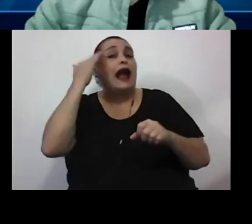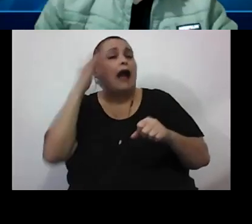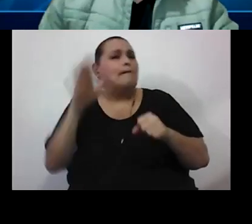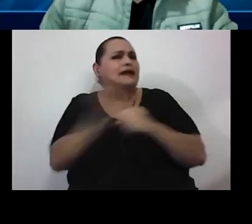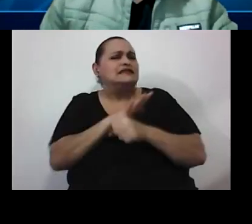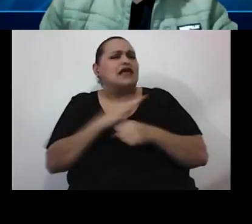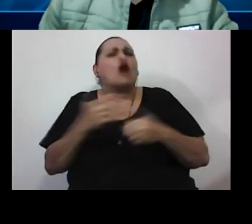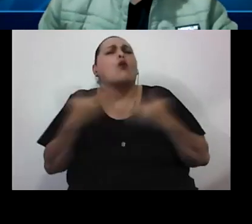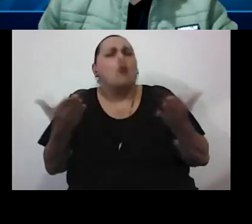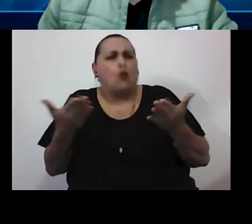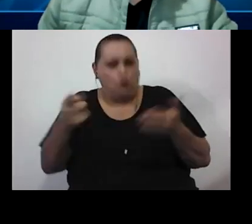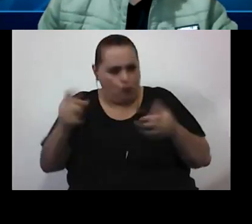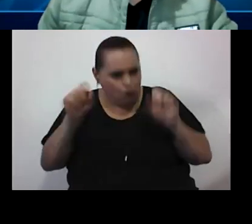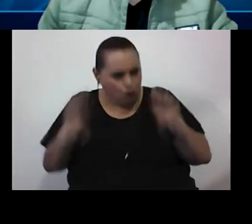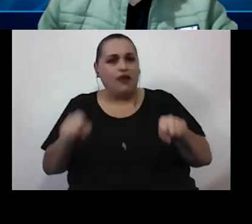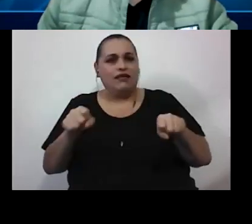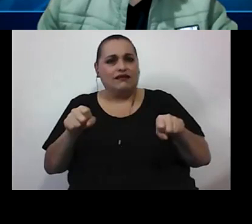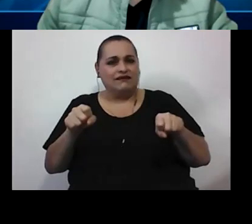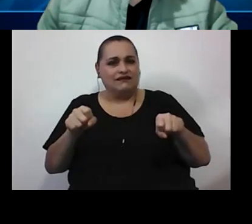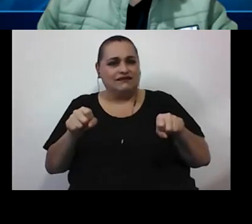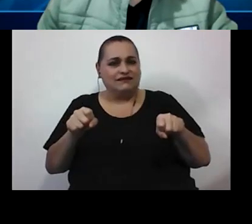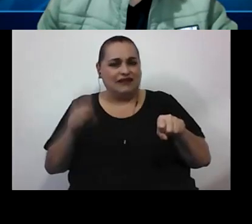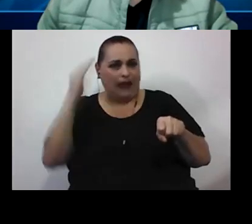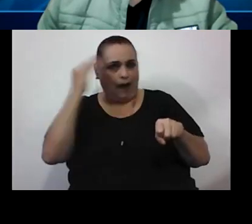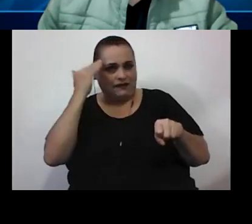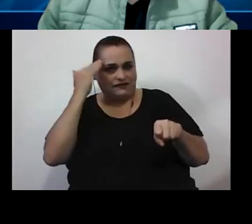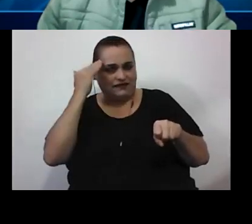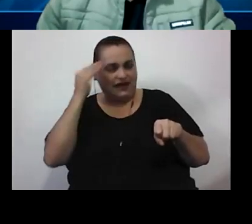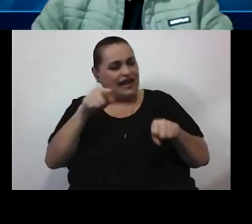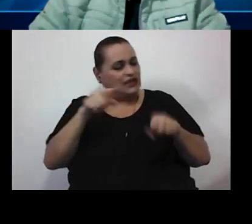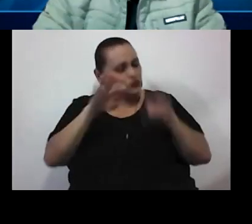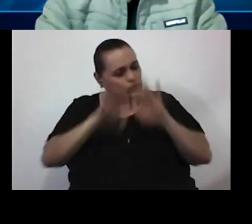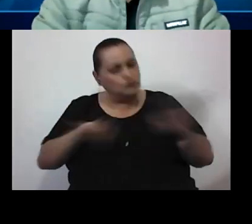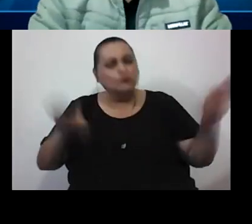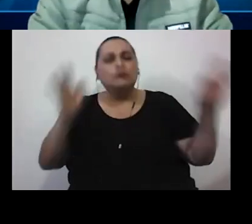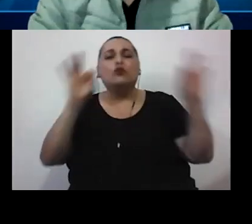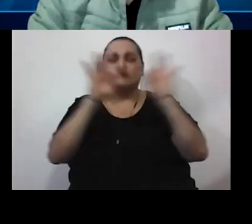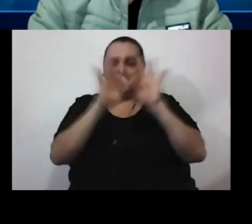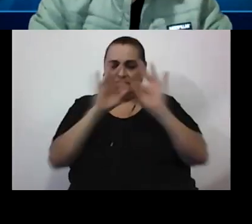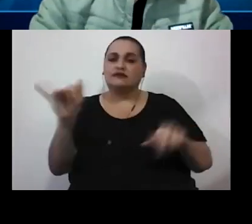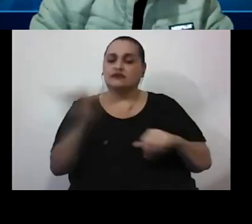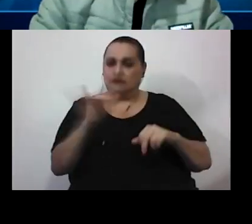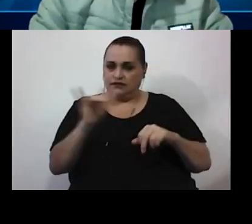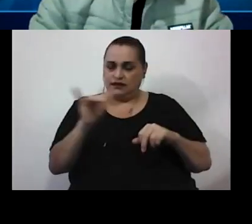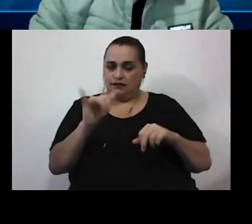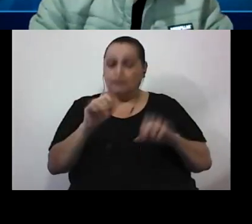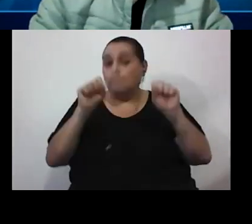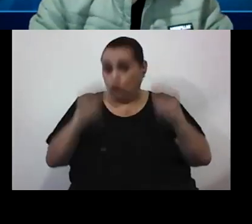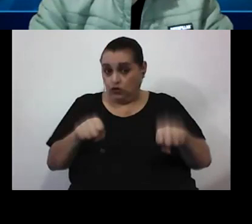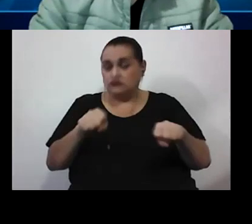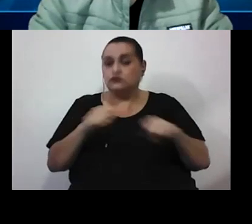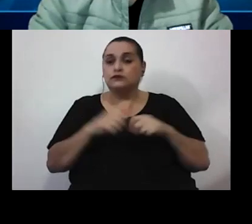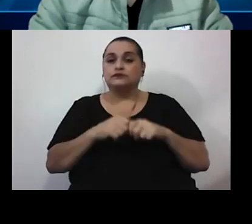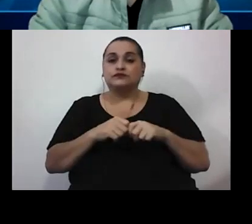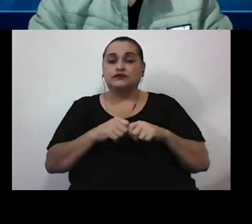cuán capaces son. Y eso es relevante también. Por tanto, el